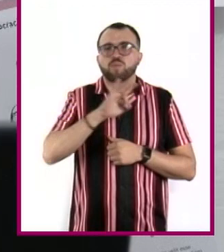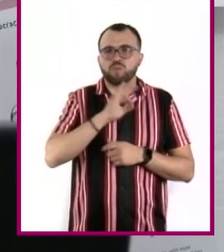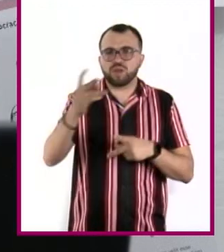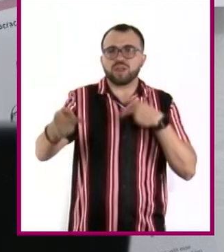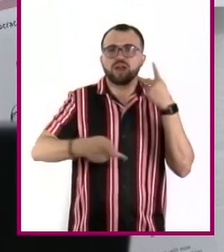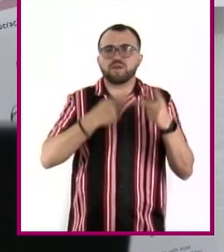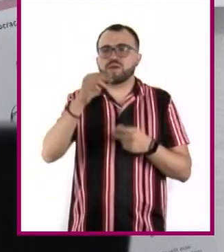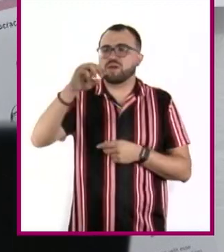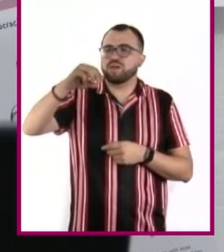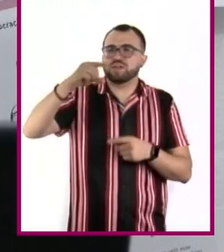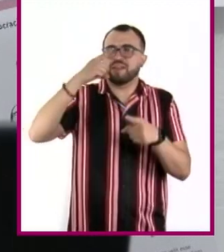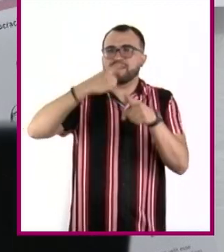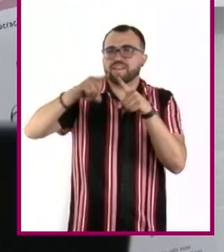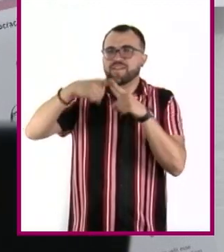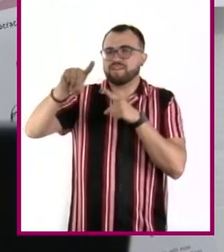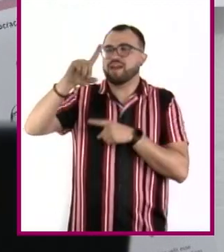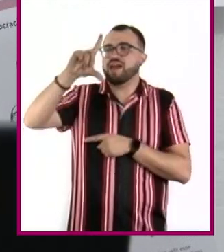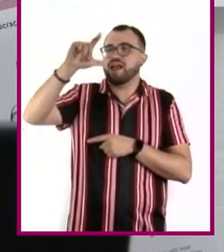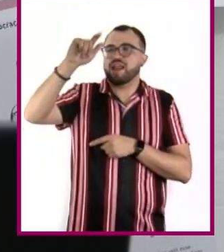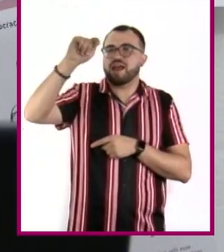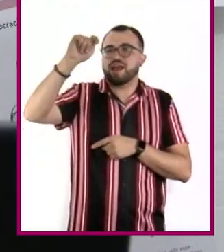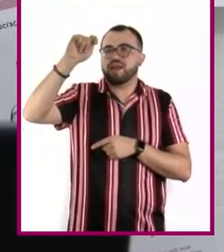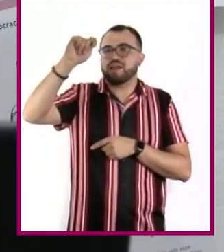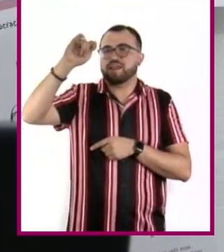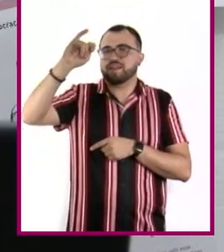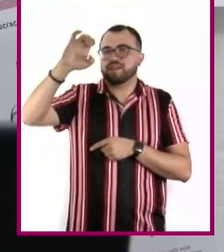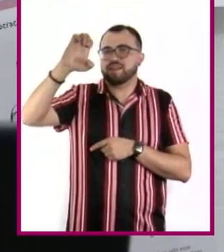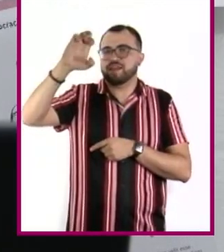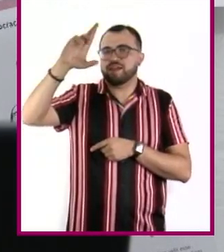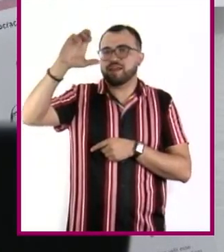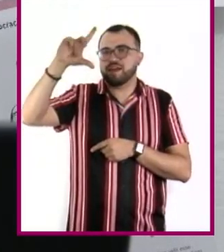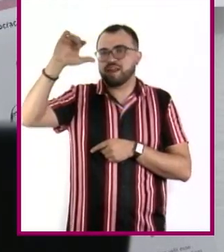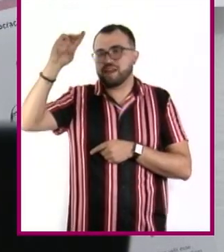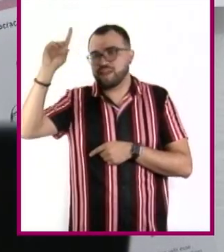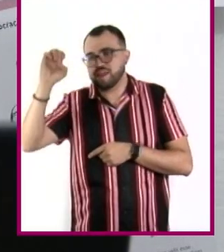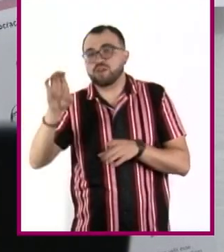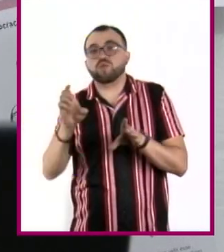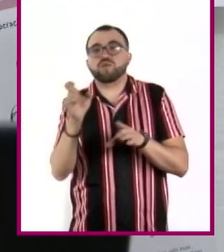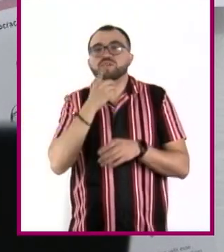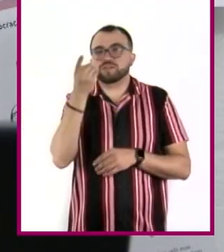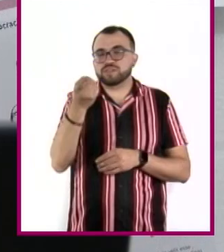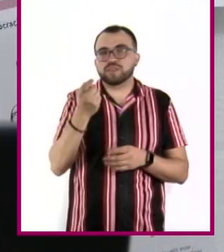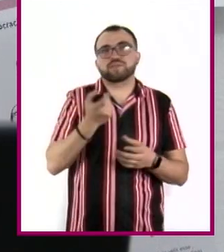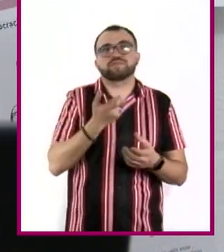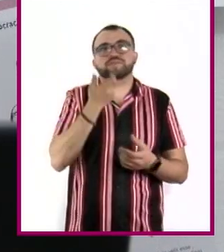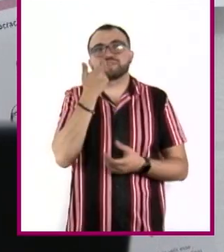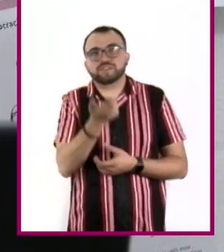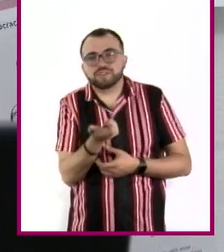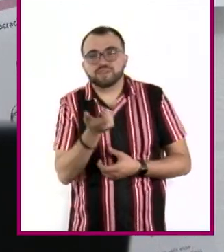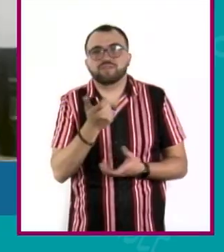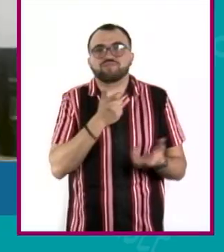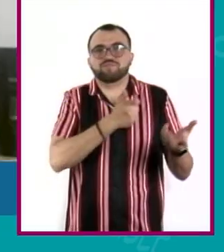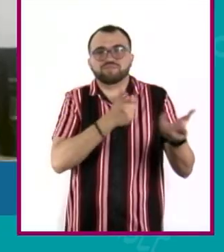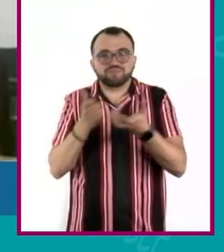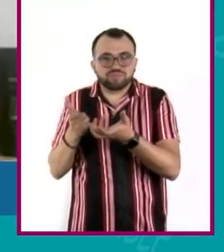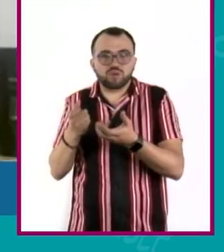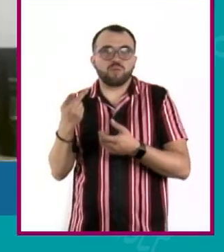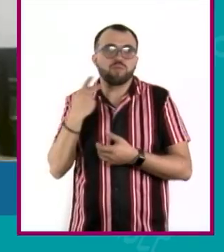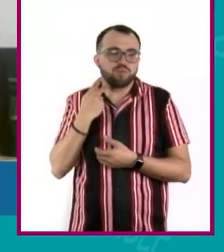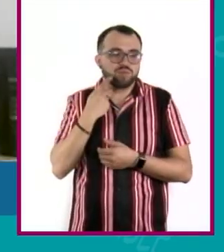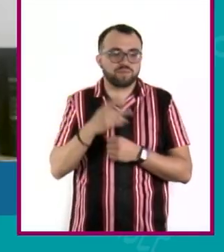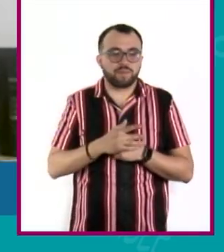multilateralidad cuando se refieren a distintos centros de poder político, económico y militar? Habría que comenzar